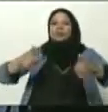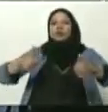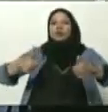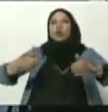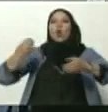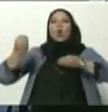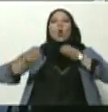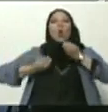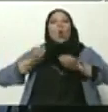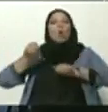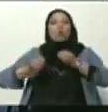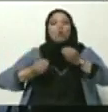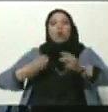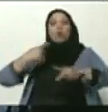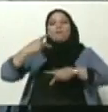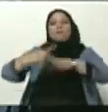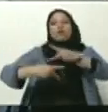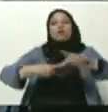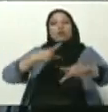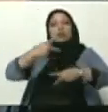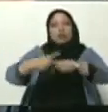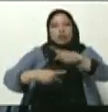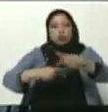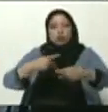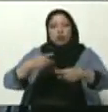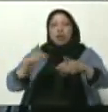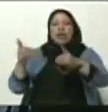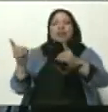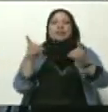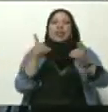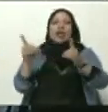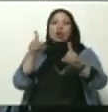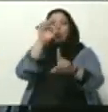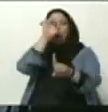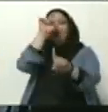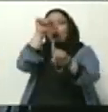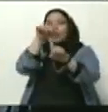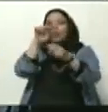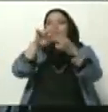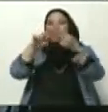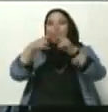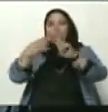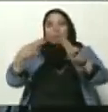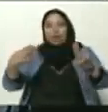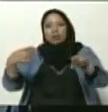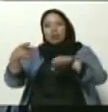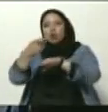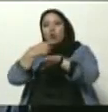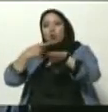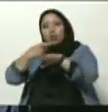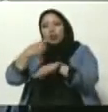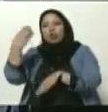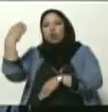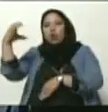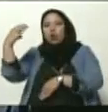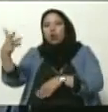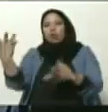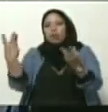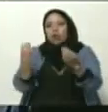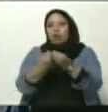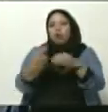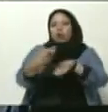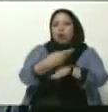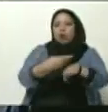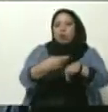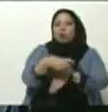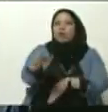el reinicio del proceso del diálogo por la paz entre el ELN y el gobierno neogranadino. Importante destacar también la participación de otros